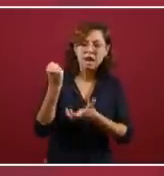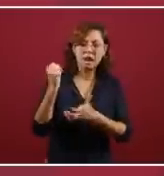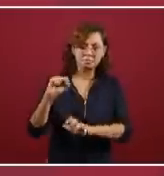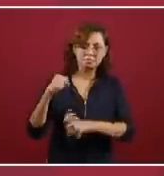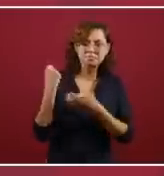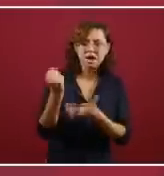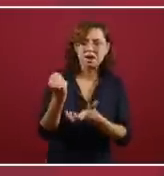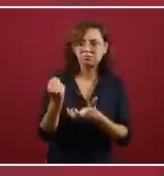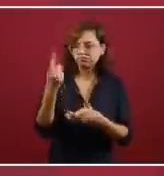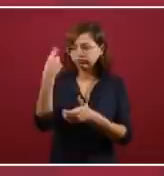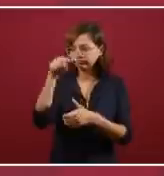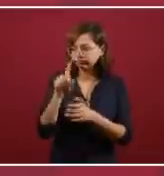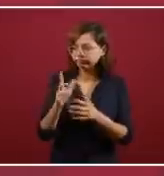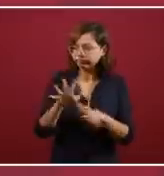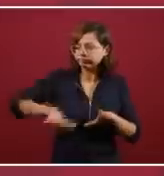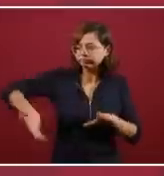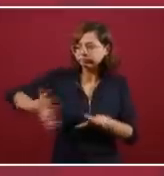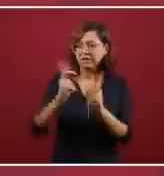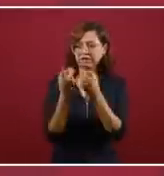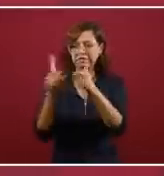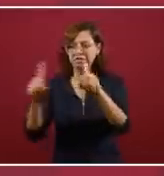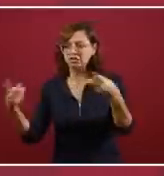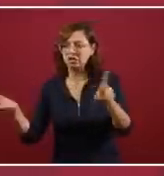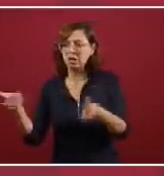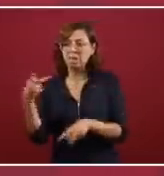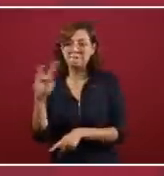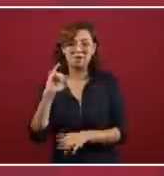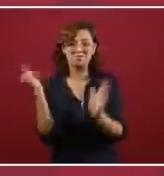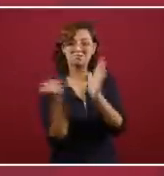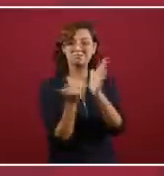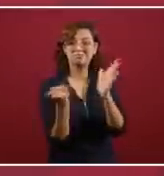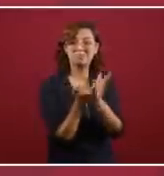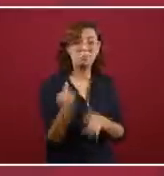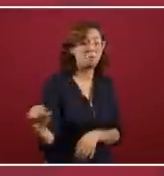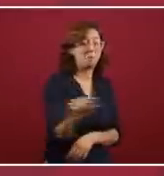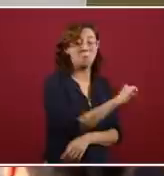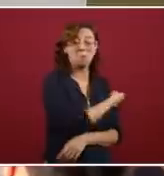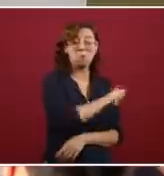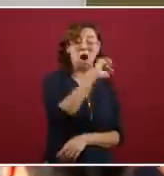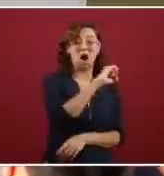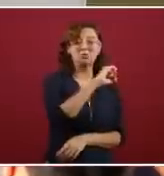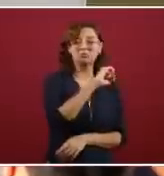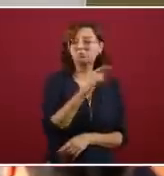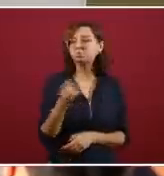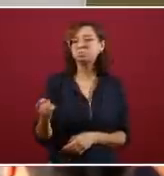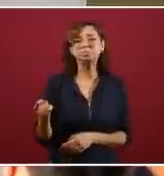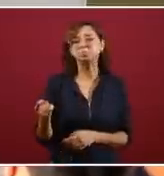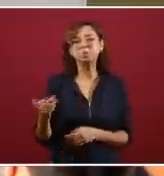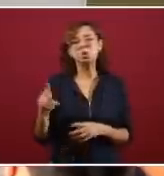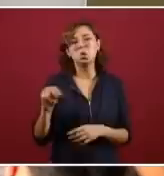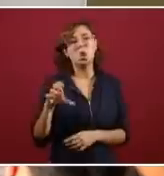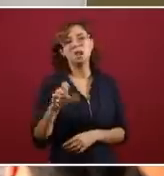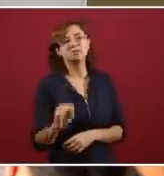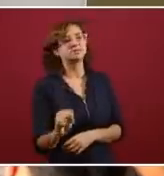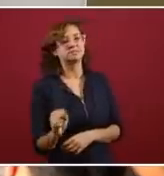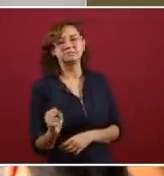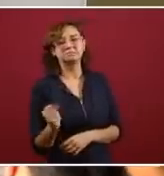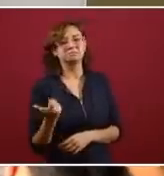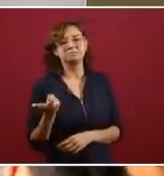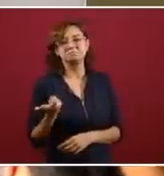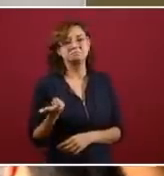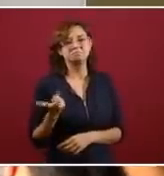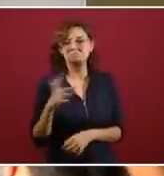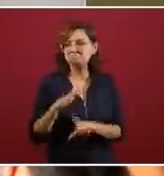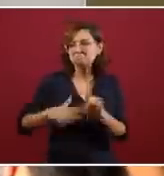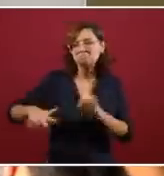social, pero si hay inflación alta, no significa que